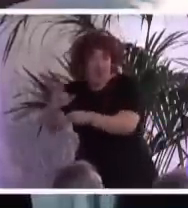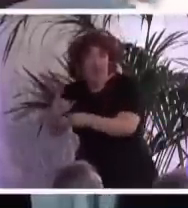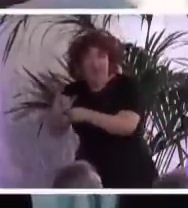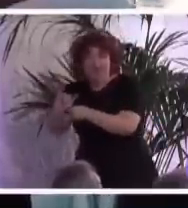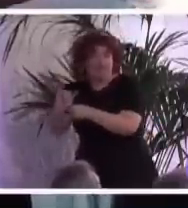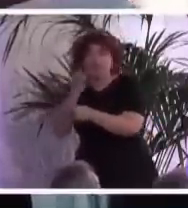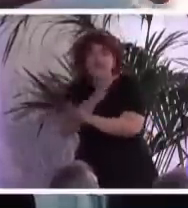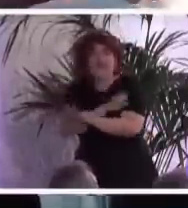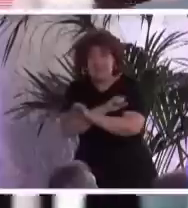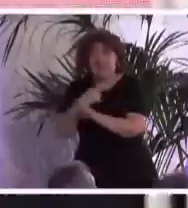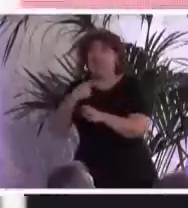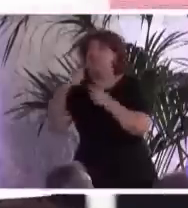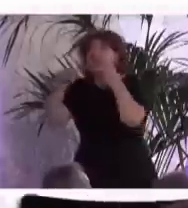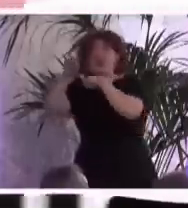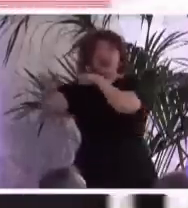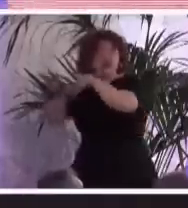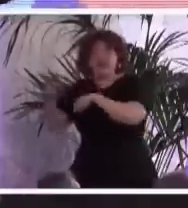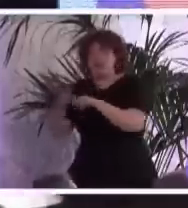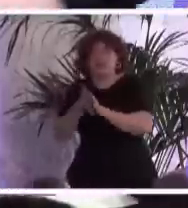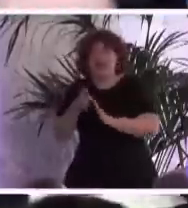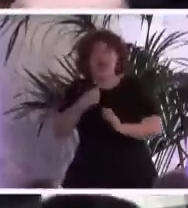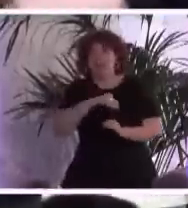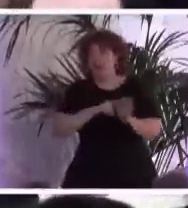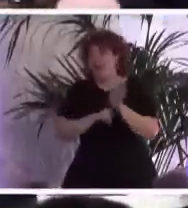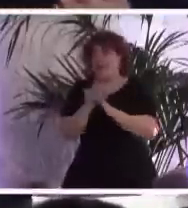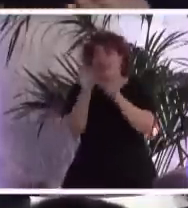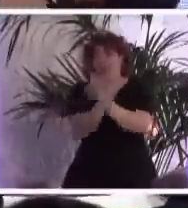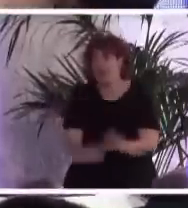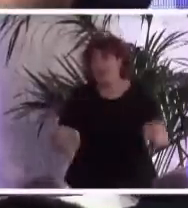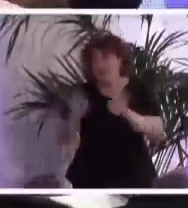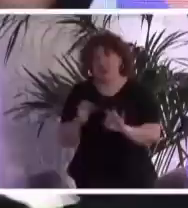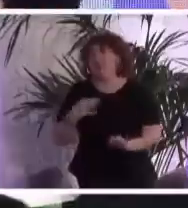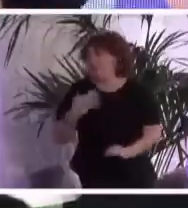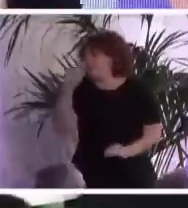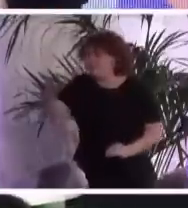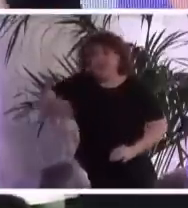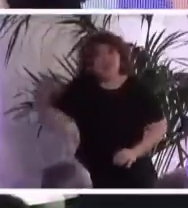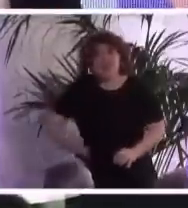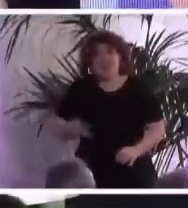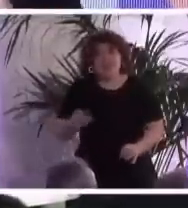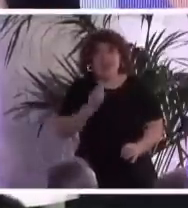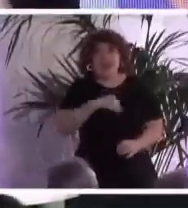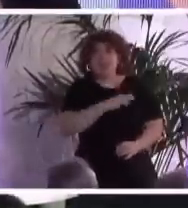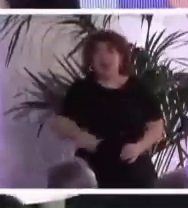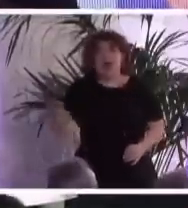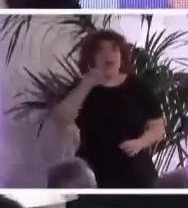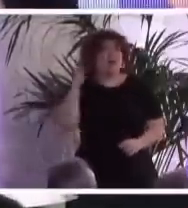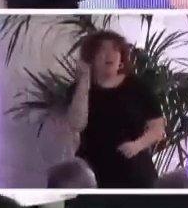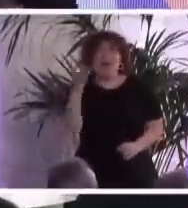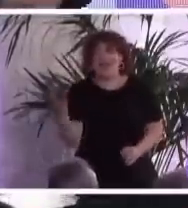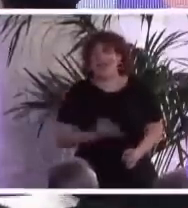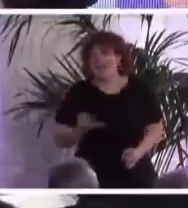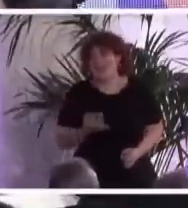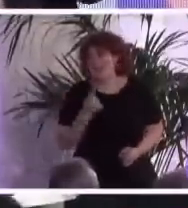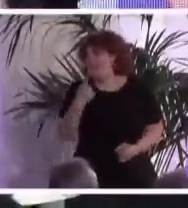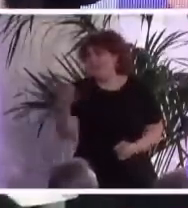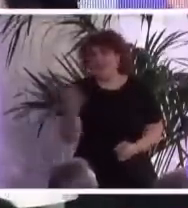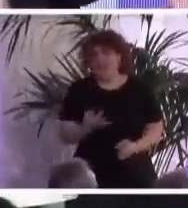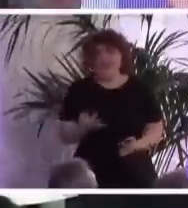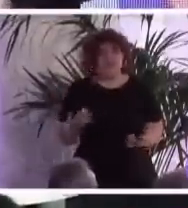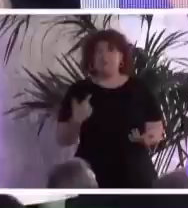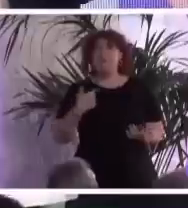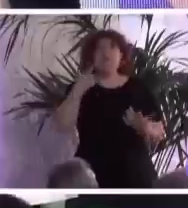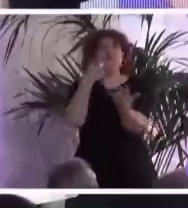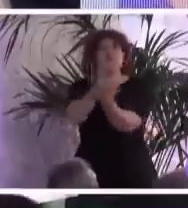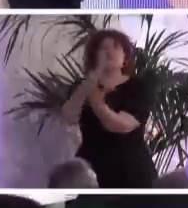produce ningún avance Alguien tiene que decir la verdad en este país Alguien tiene que decirle